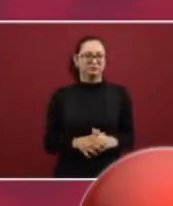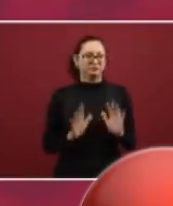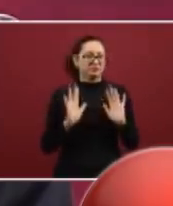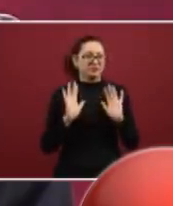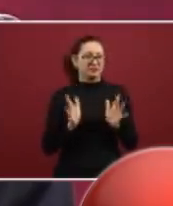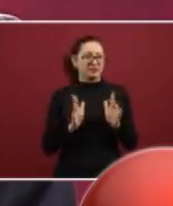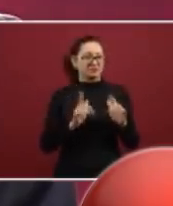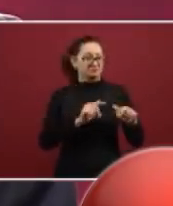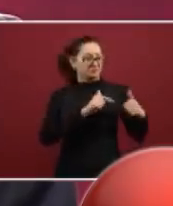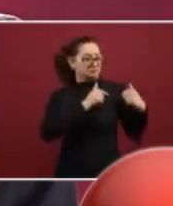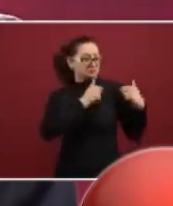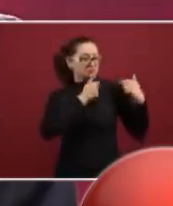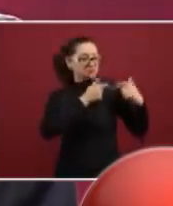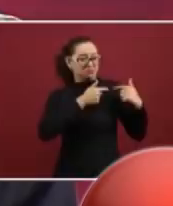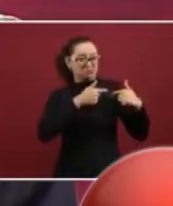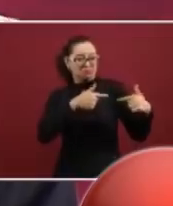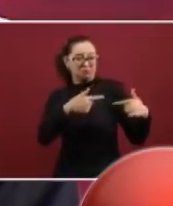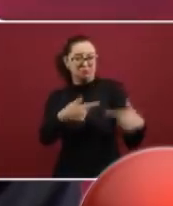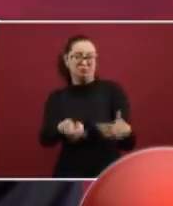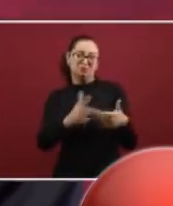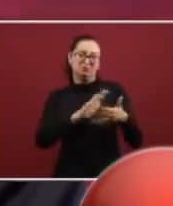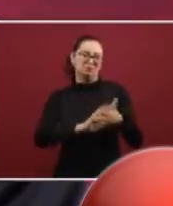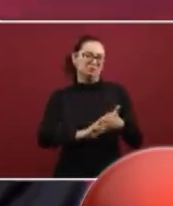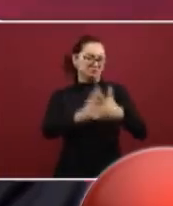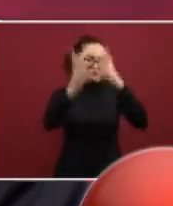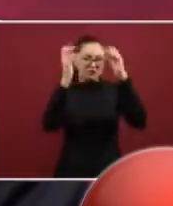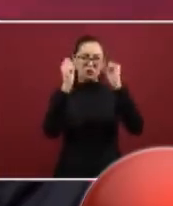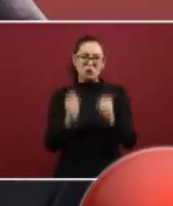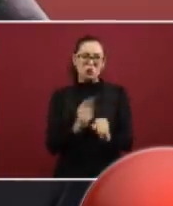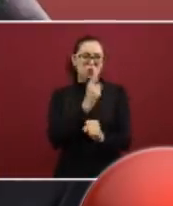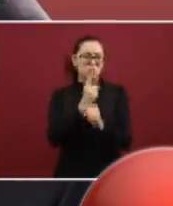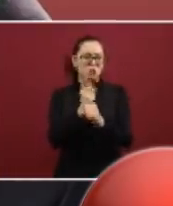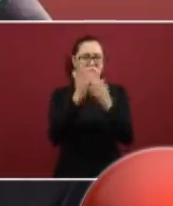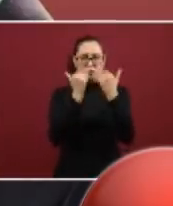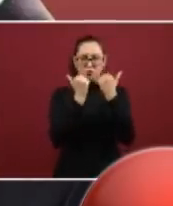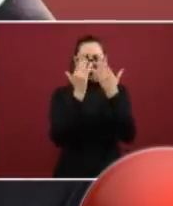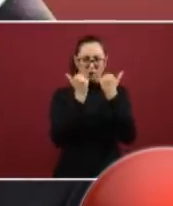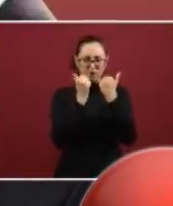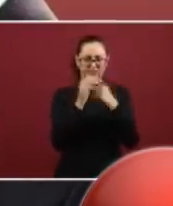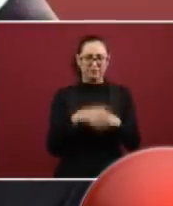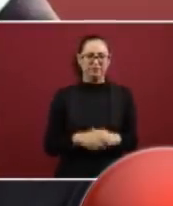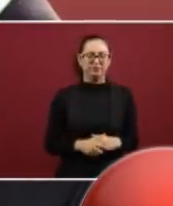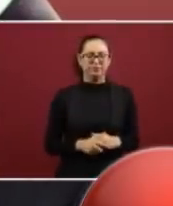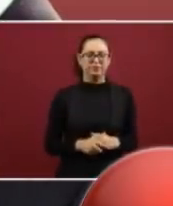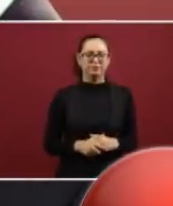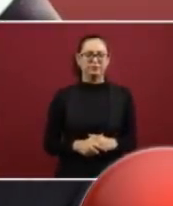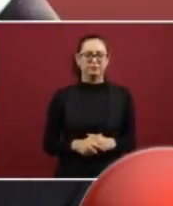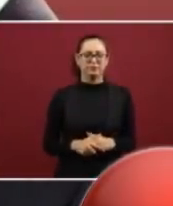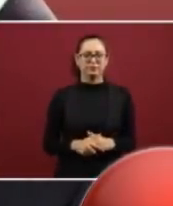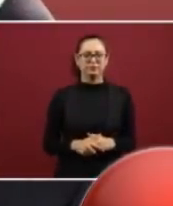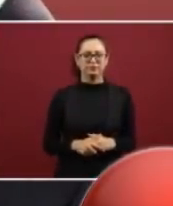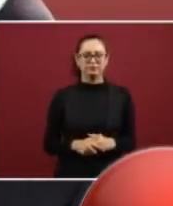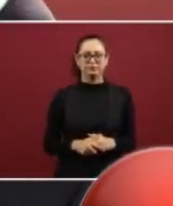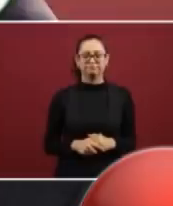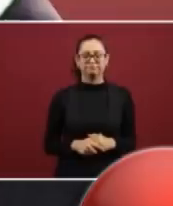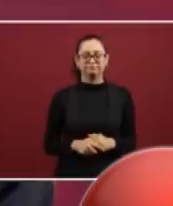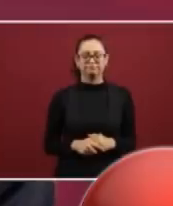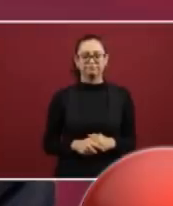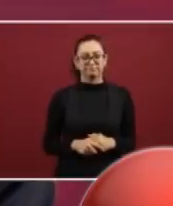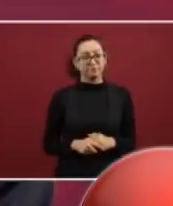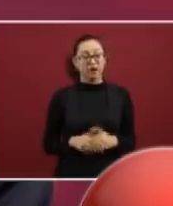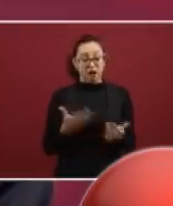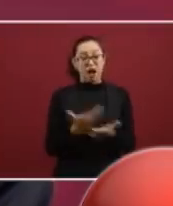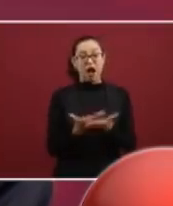de inseguridad y de violencia. Desde luego que estamos atendiendo